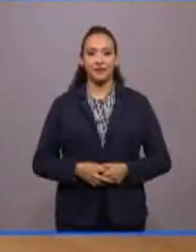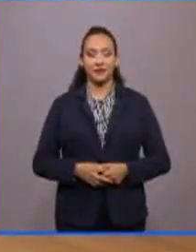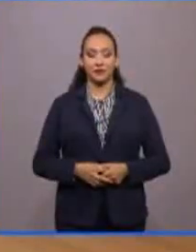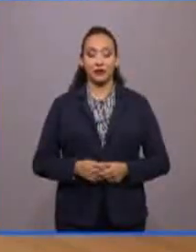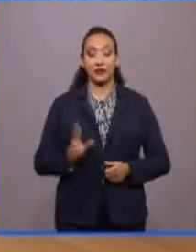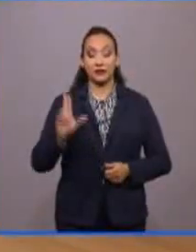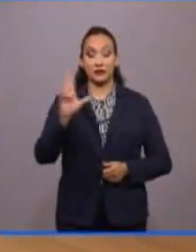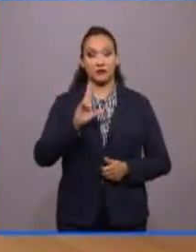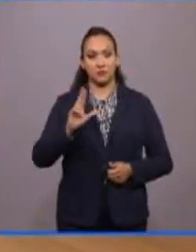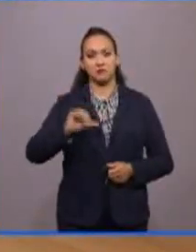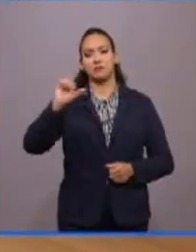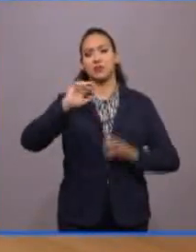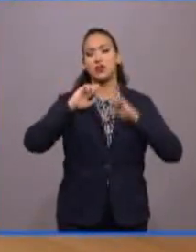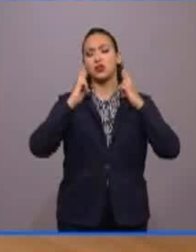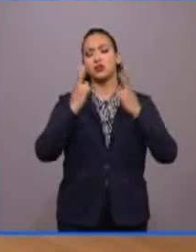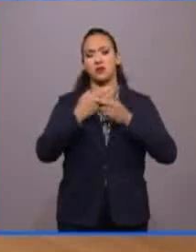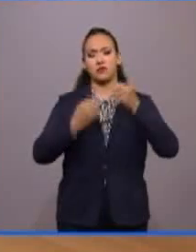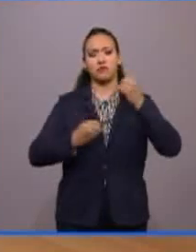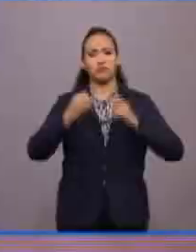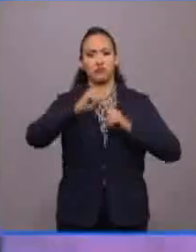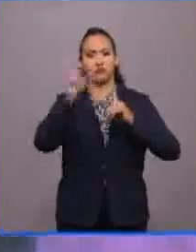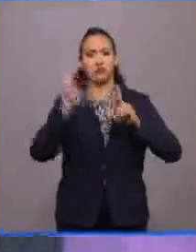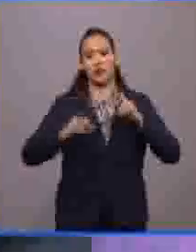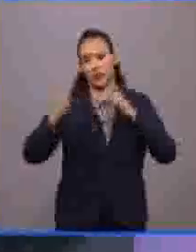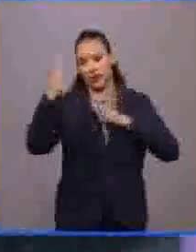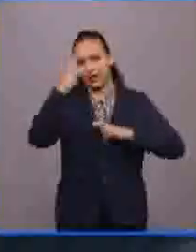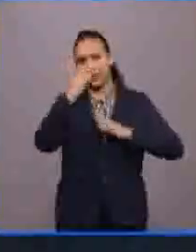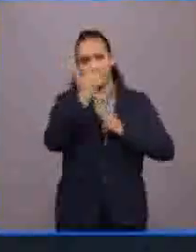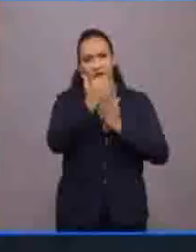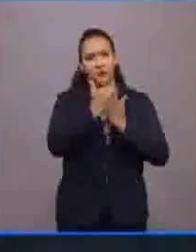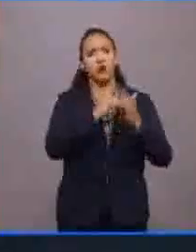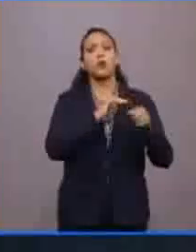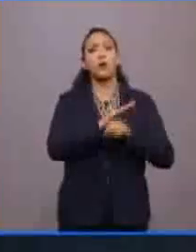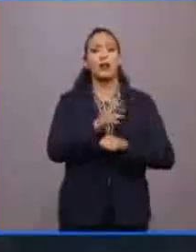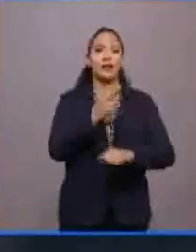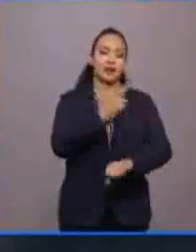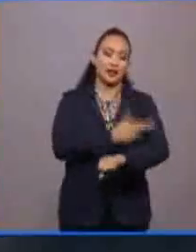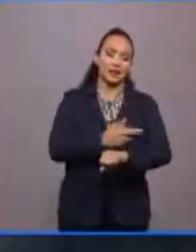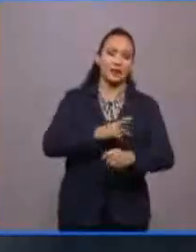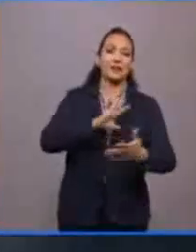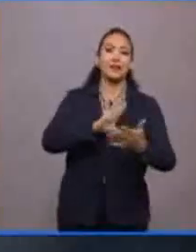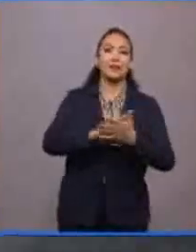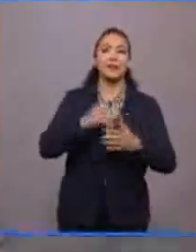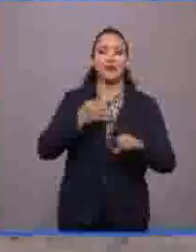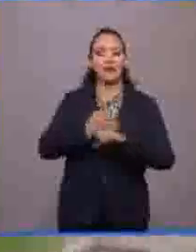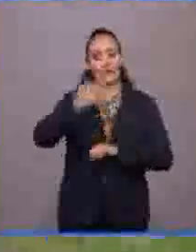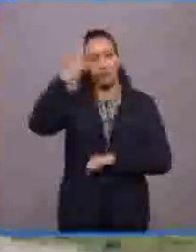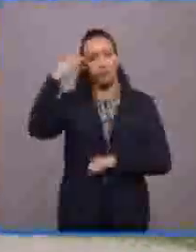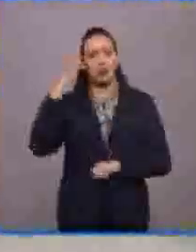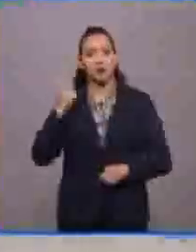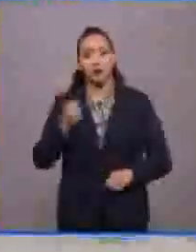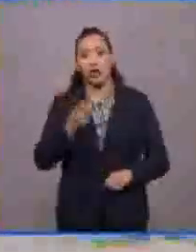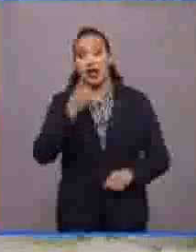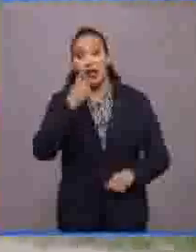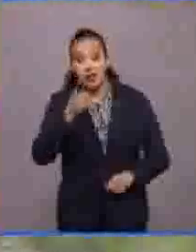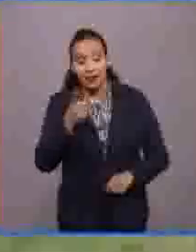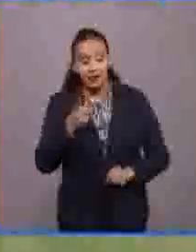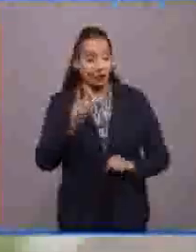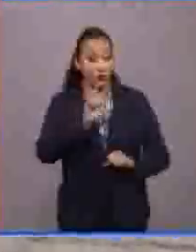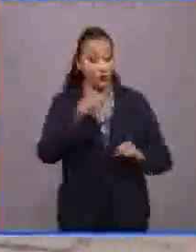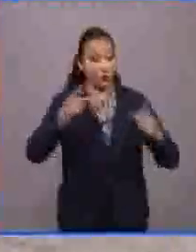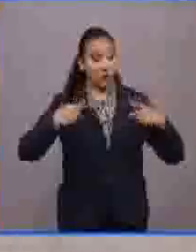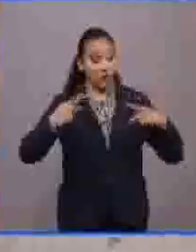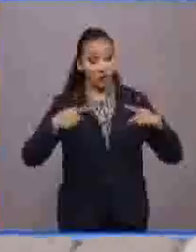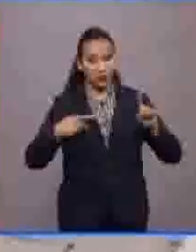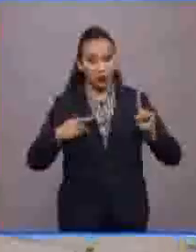Este martes, el Pleno de la Suprema Corte invalidó la disposición del Código Penal de Morelos que consideraba como delito de maltrato